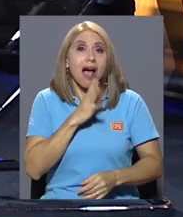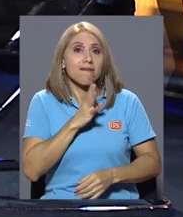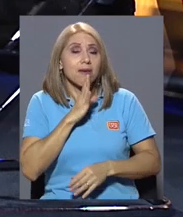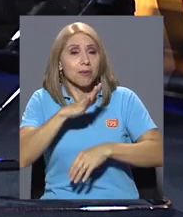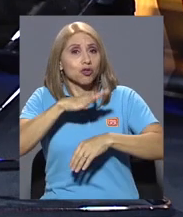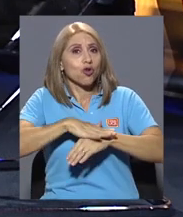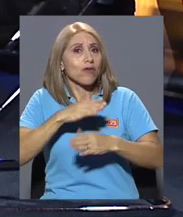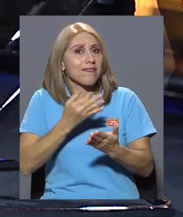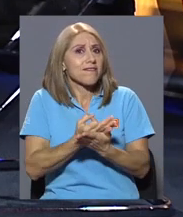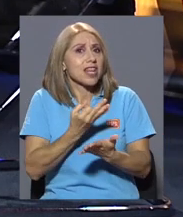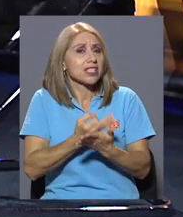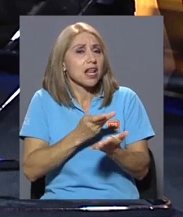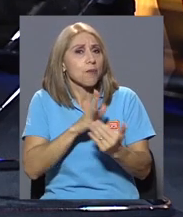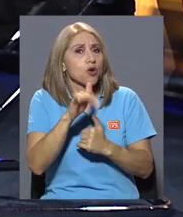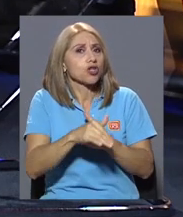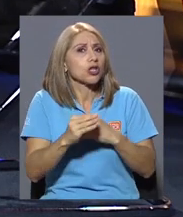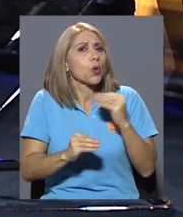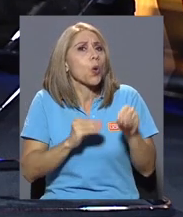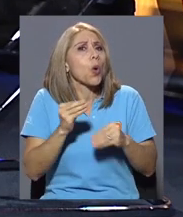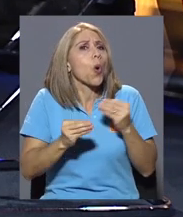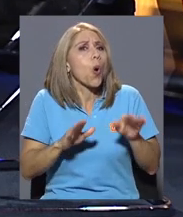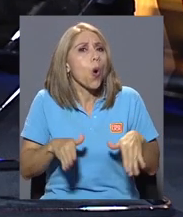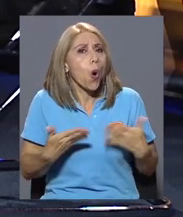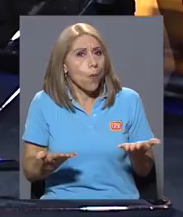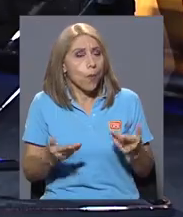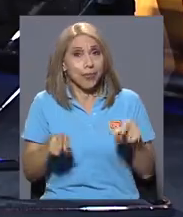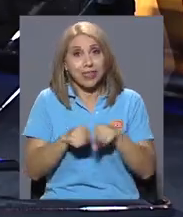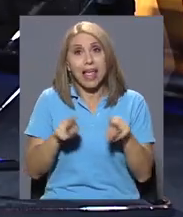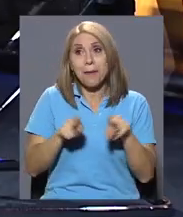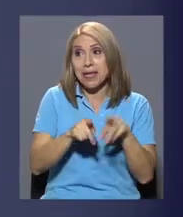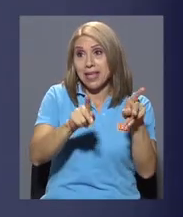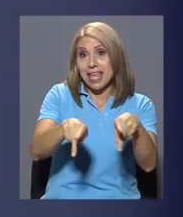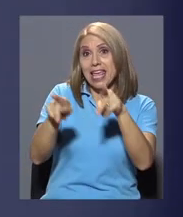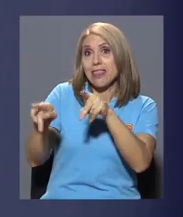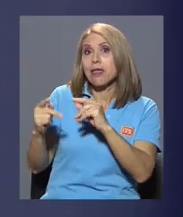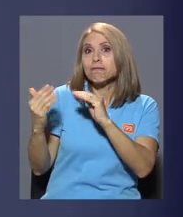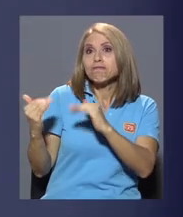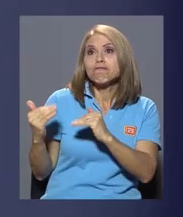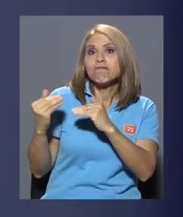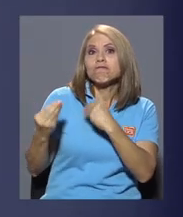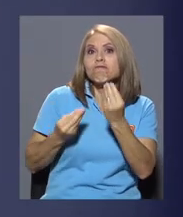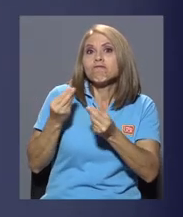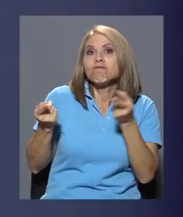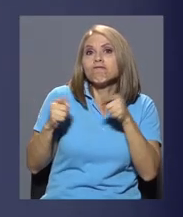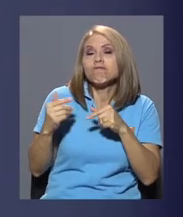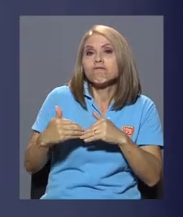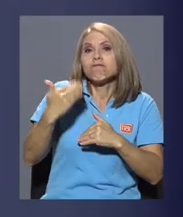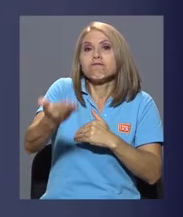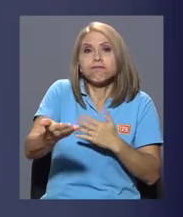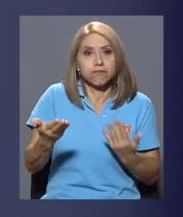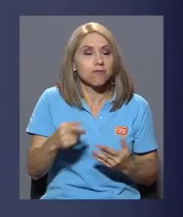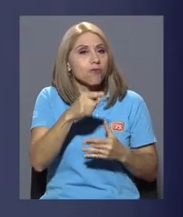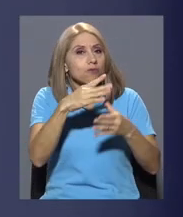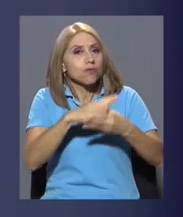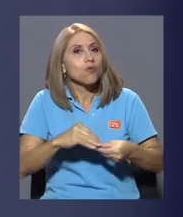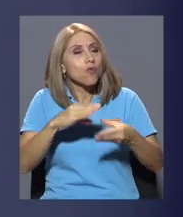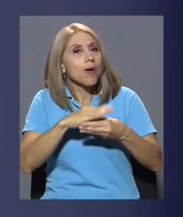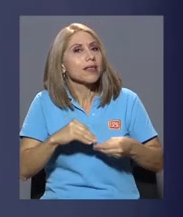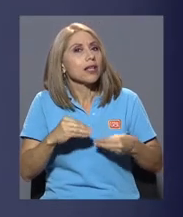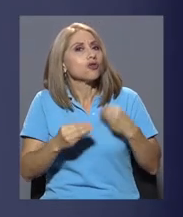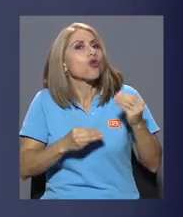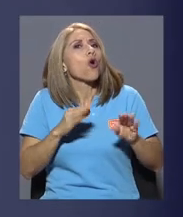financiar un proyecto como éste también cómo habían logrado generar expectativa y bueno me encantaría que nos conteste cómo fue